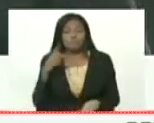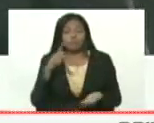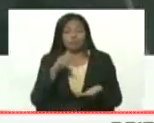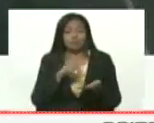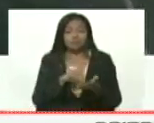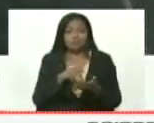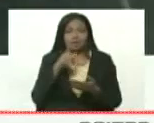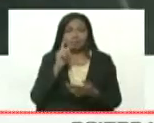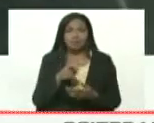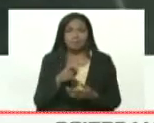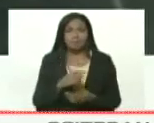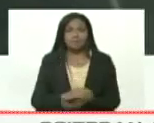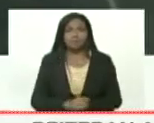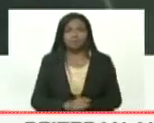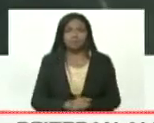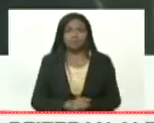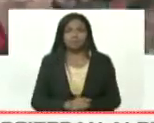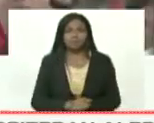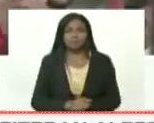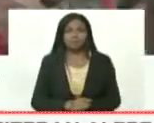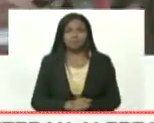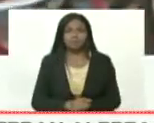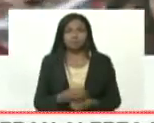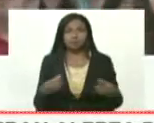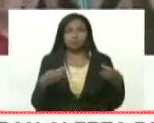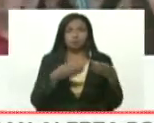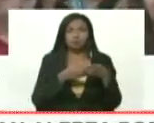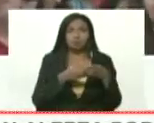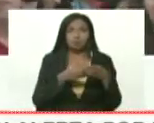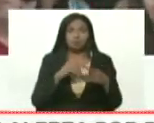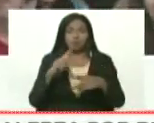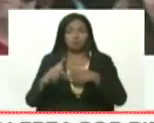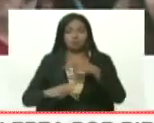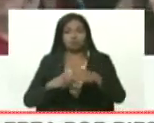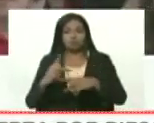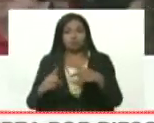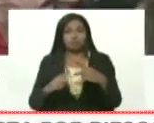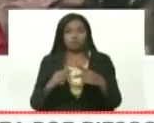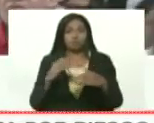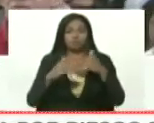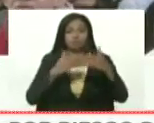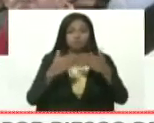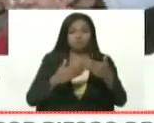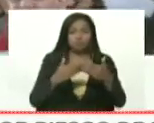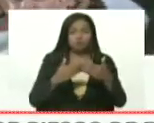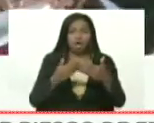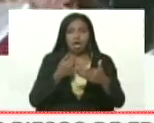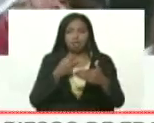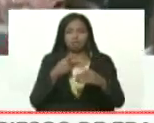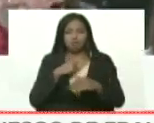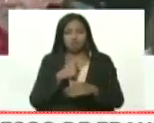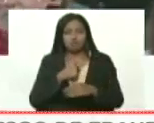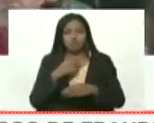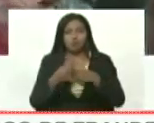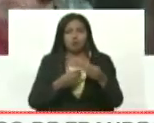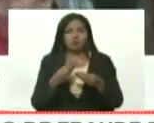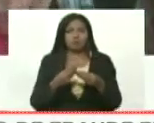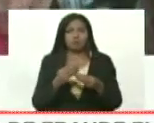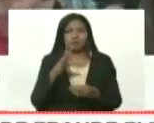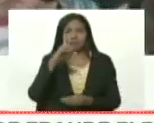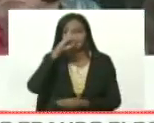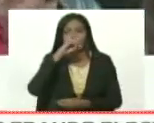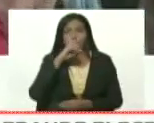un... O sea, formé parte de un proceso de aceleración en el cual yo hice los